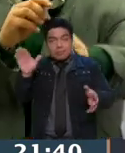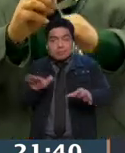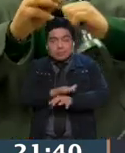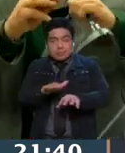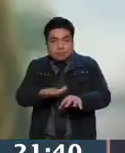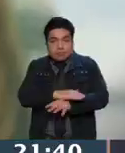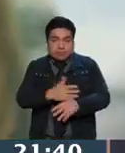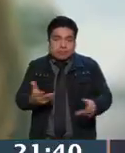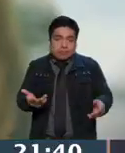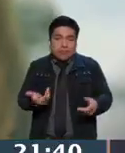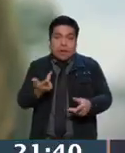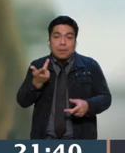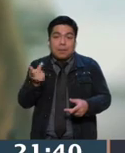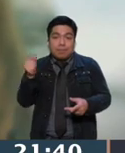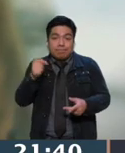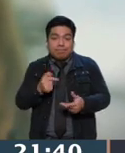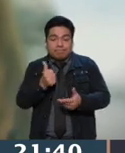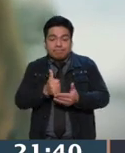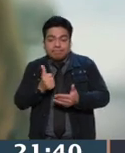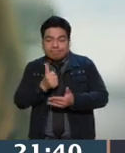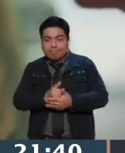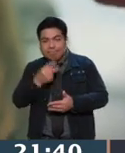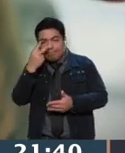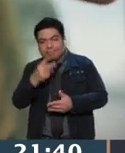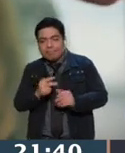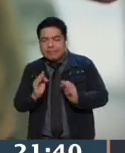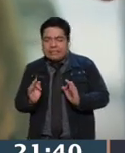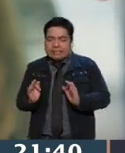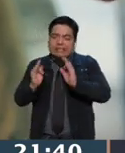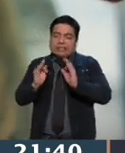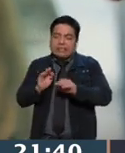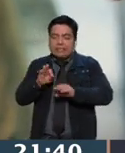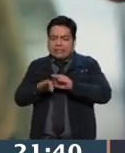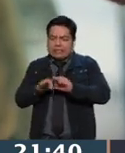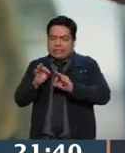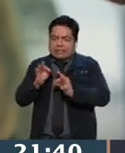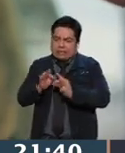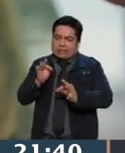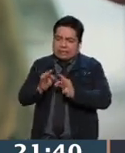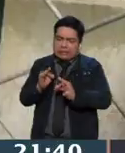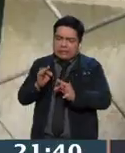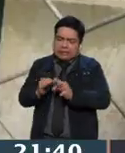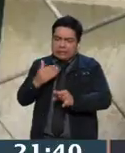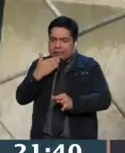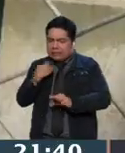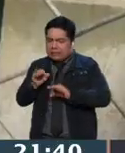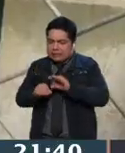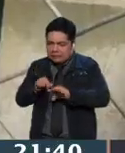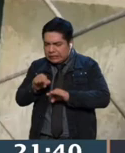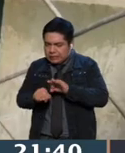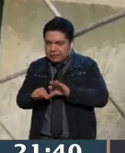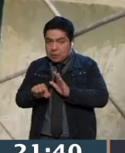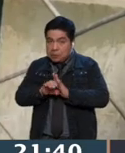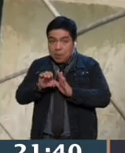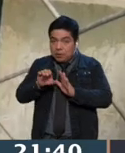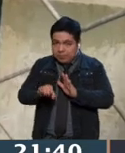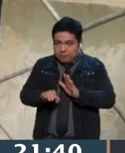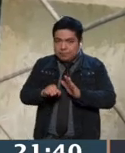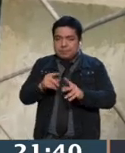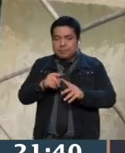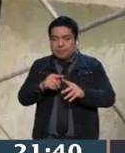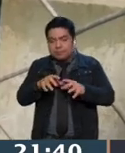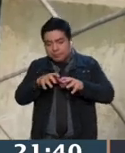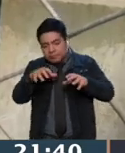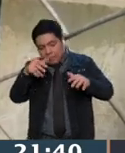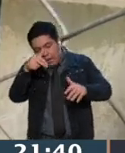climático, pero que en la capital del país se ha enfrentado con acciones concretas y efectivas como la rehabilitación y mantenimiento de